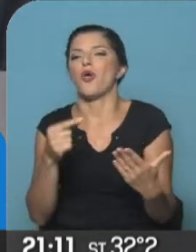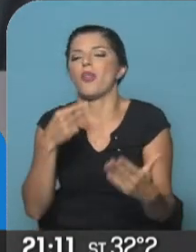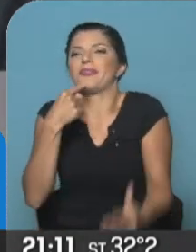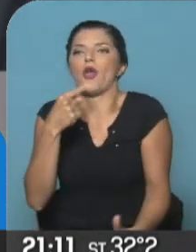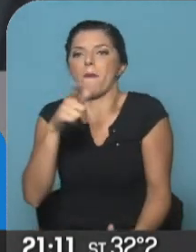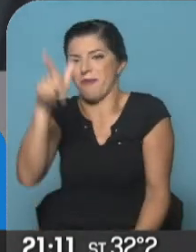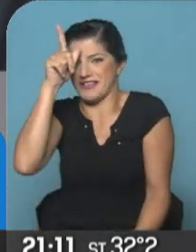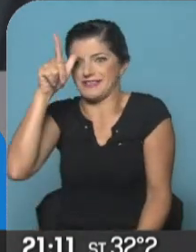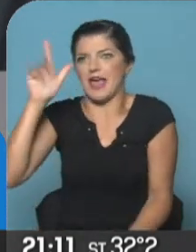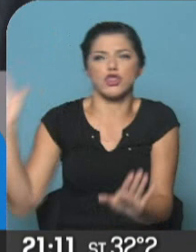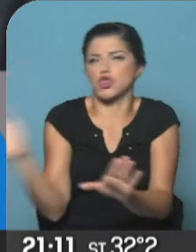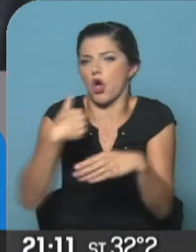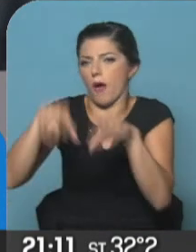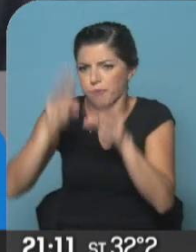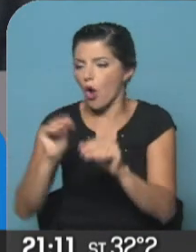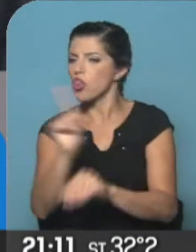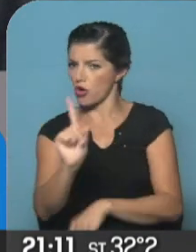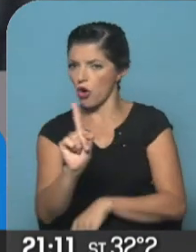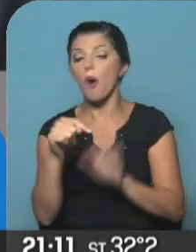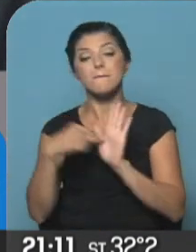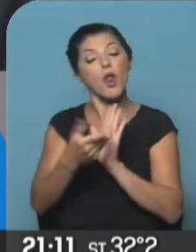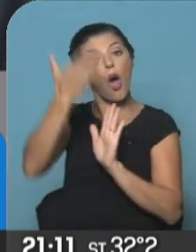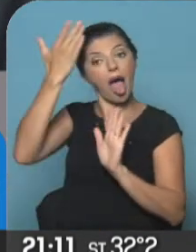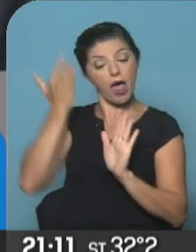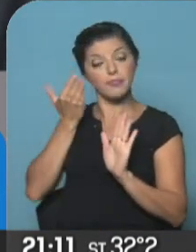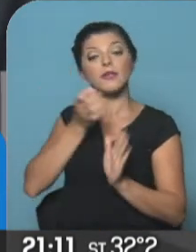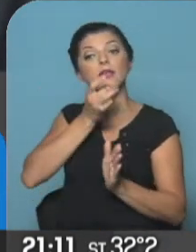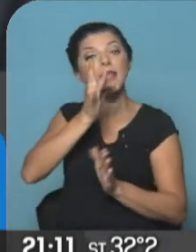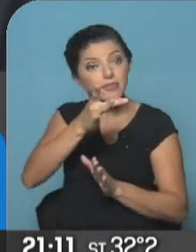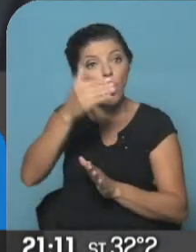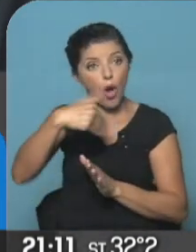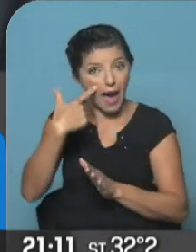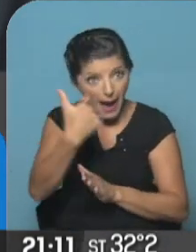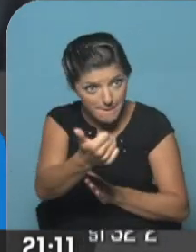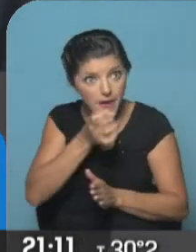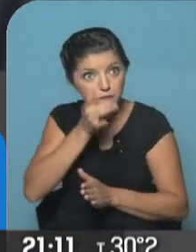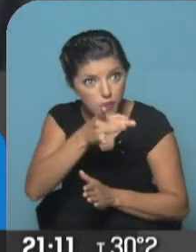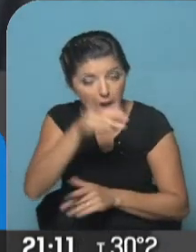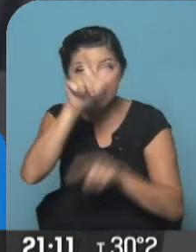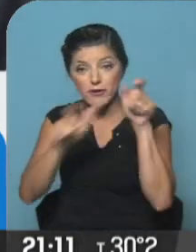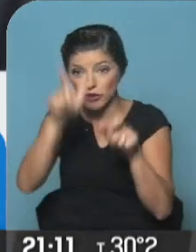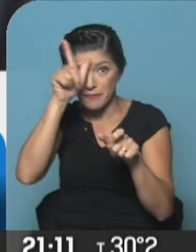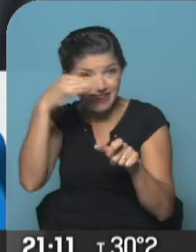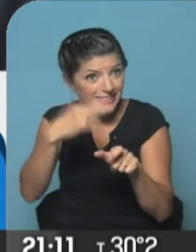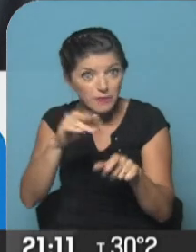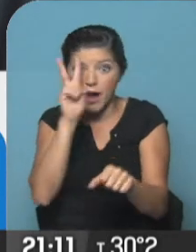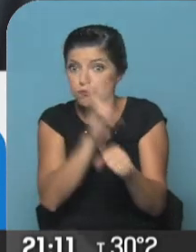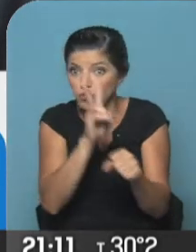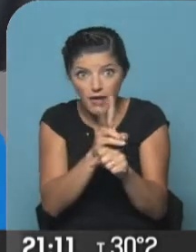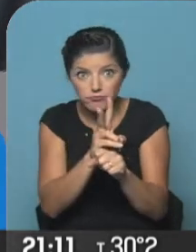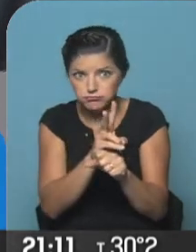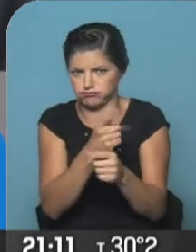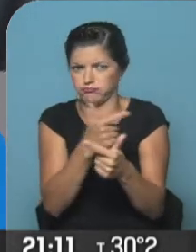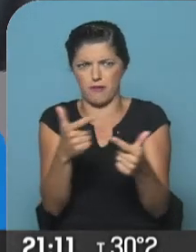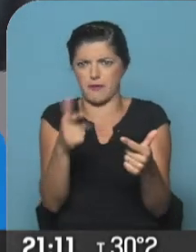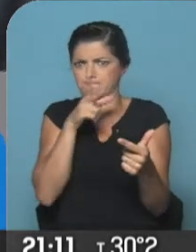pero tampoco en el atentado de la AMIA estaban aquellos que estaban como responsables para custodiar la mutual y tampoco estaban cuando